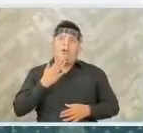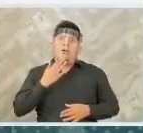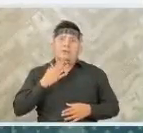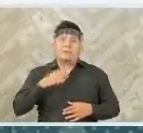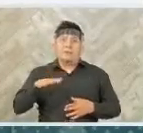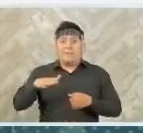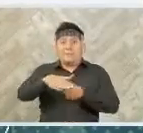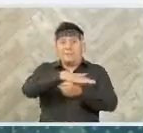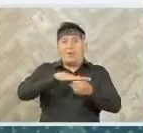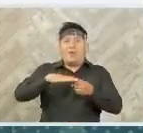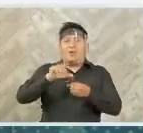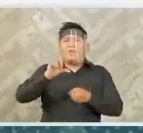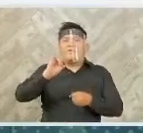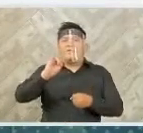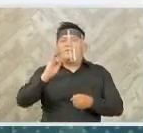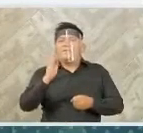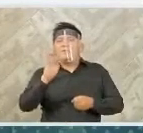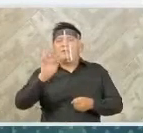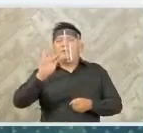Libertad?